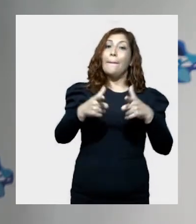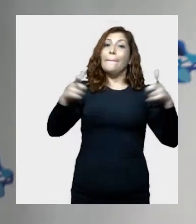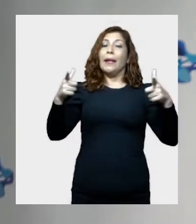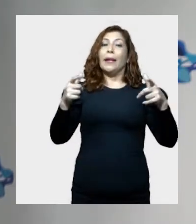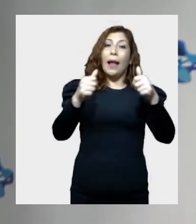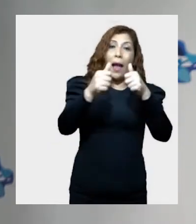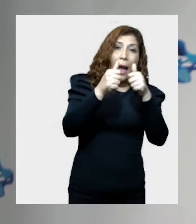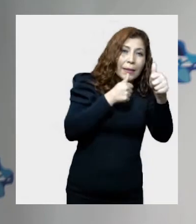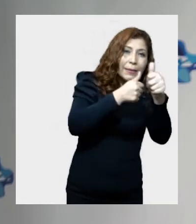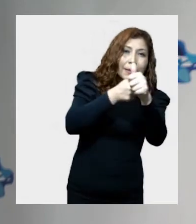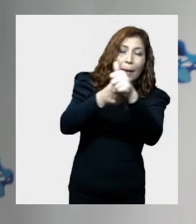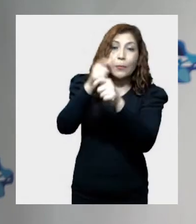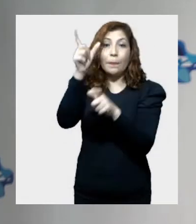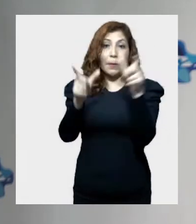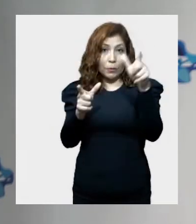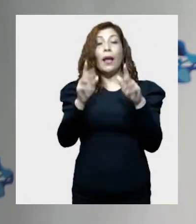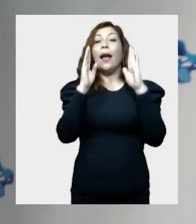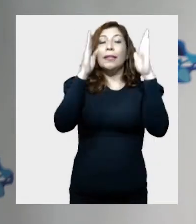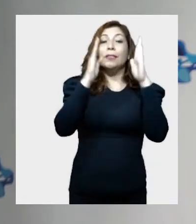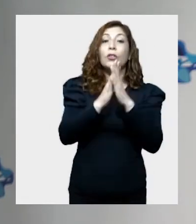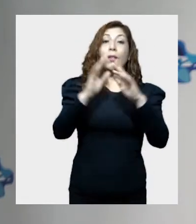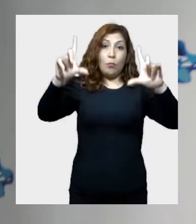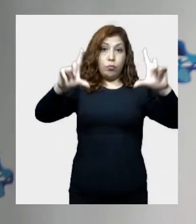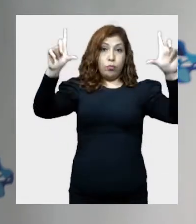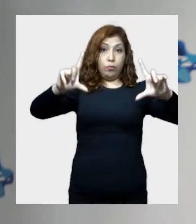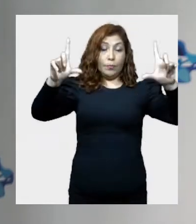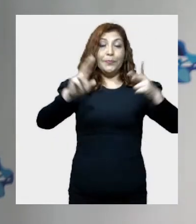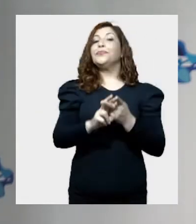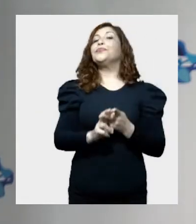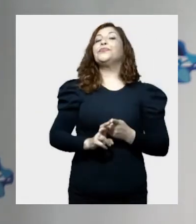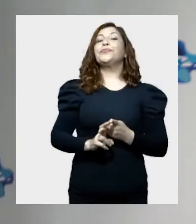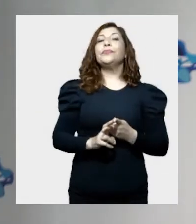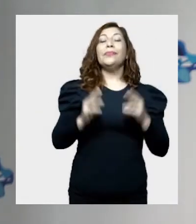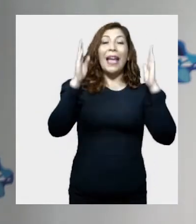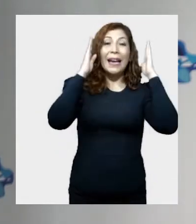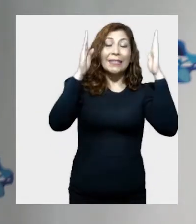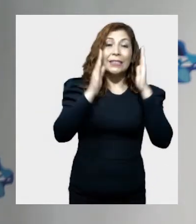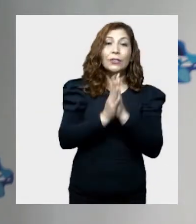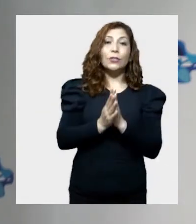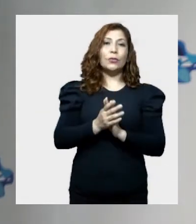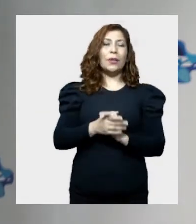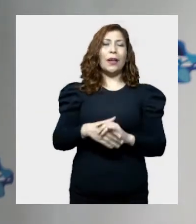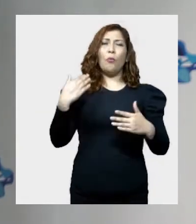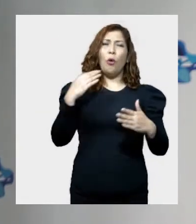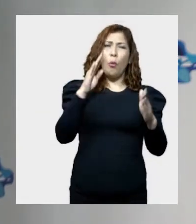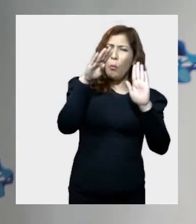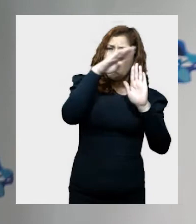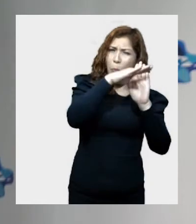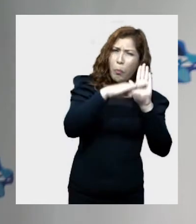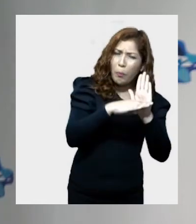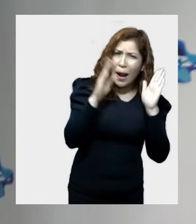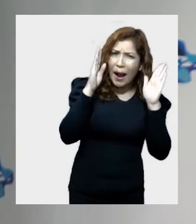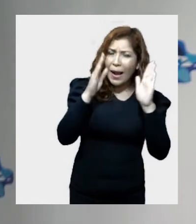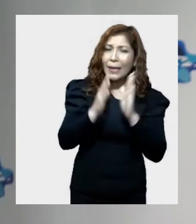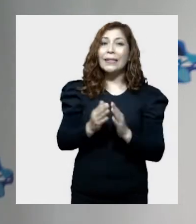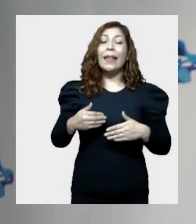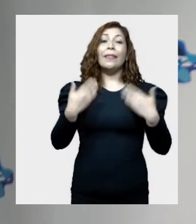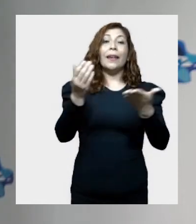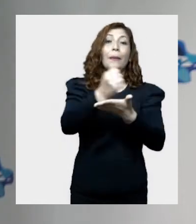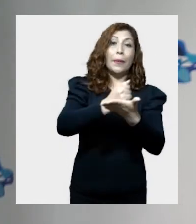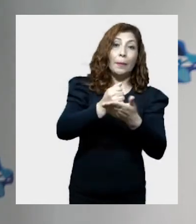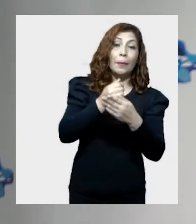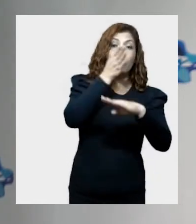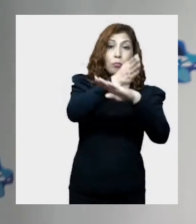los usuarios con atenciones por telemedicina, mantener la atención presencial bajo estrictos protocolos y la entrega de medicamentos